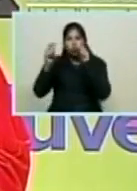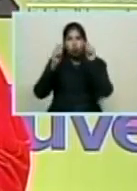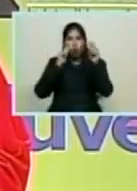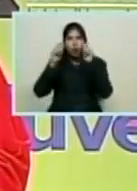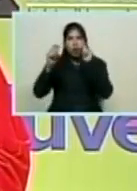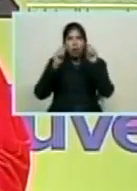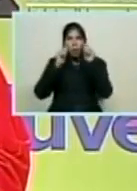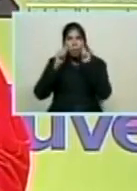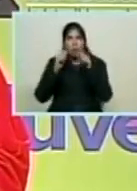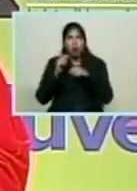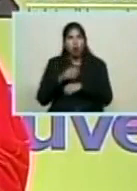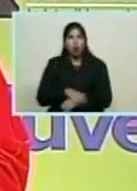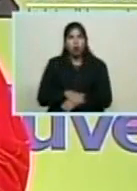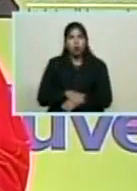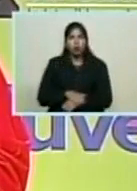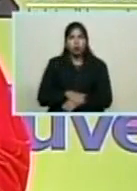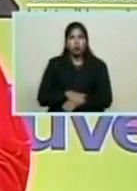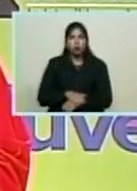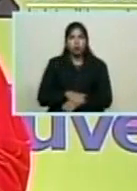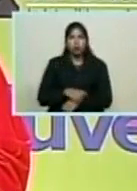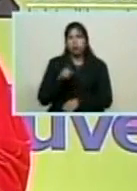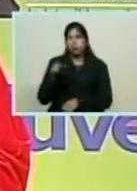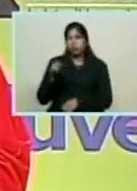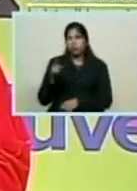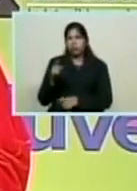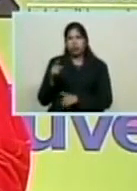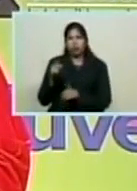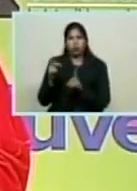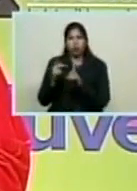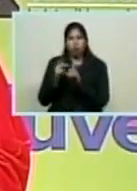Club Villa Hispamar.